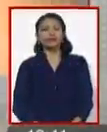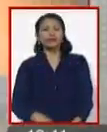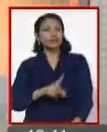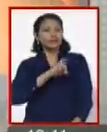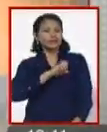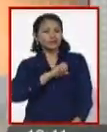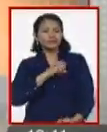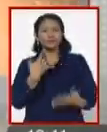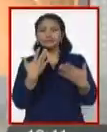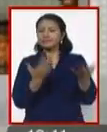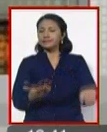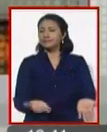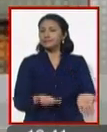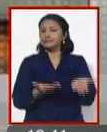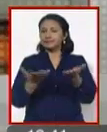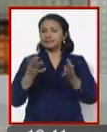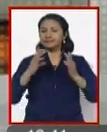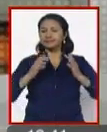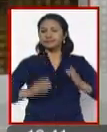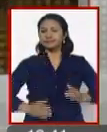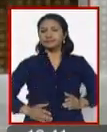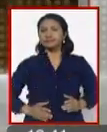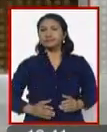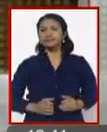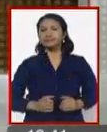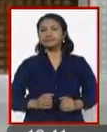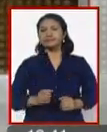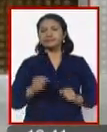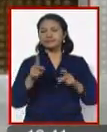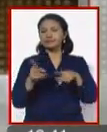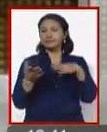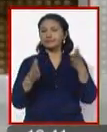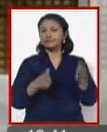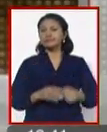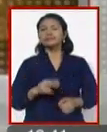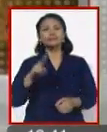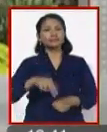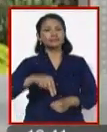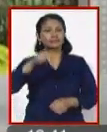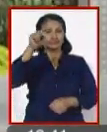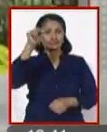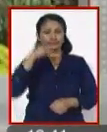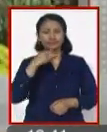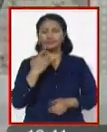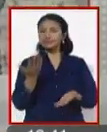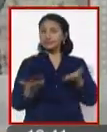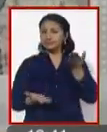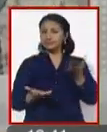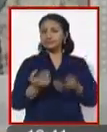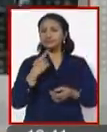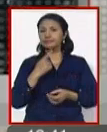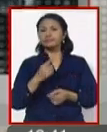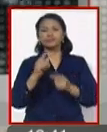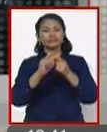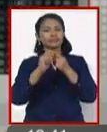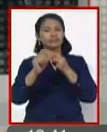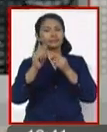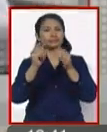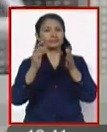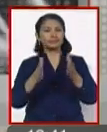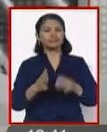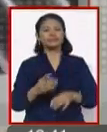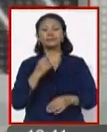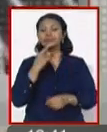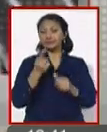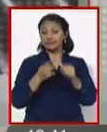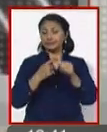La policía realizó el levantamiento de un cadáver de sexo masculino en la zona de la urbanización Jardines del Norte. Se presume que se trataría de un taxista.